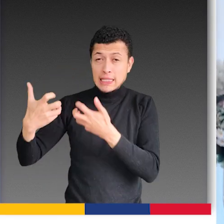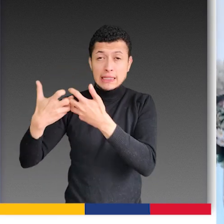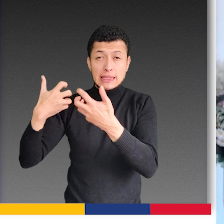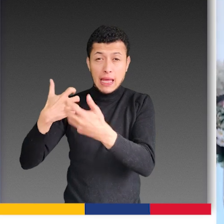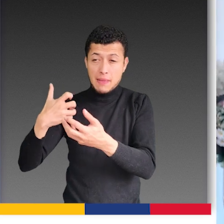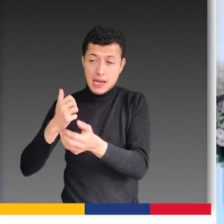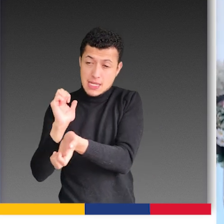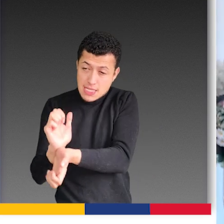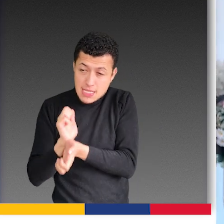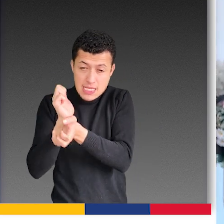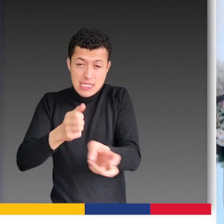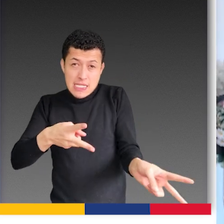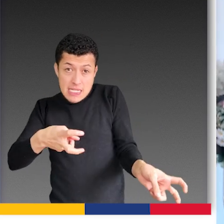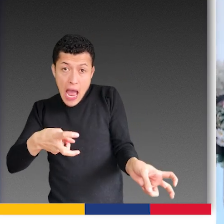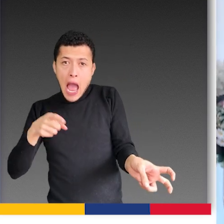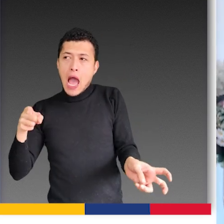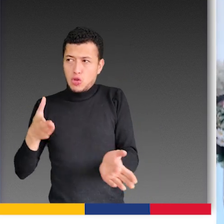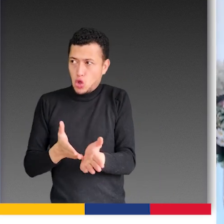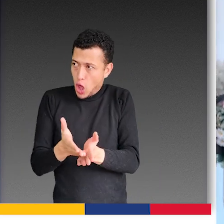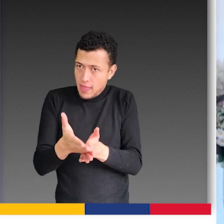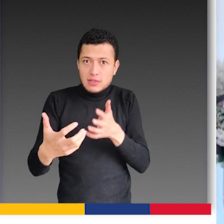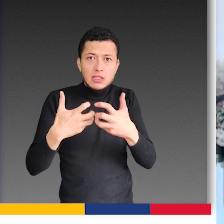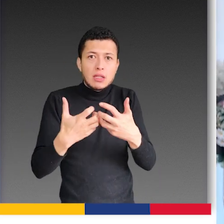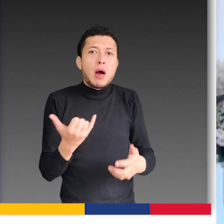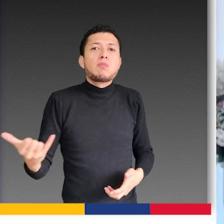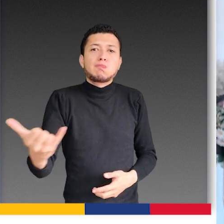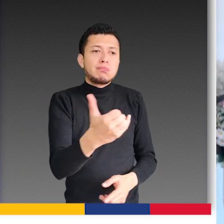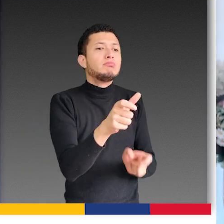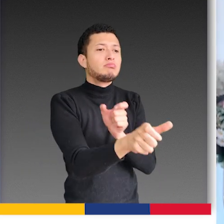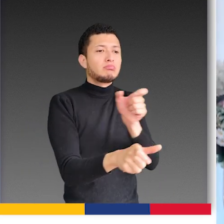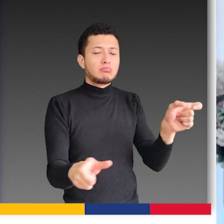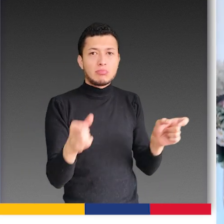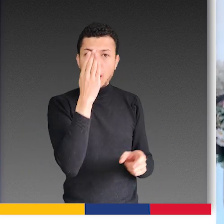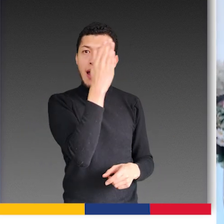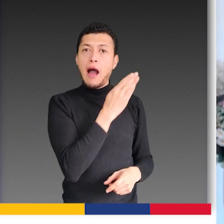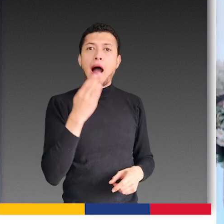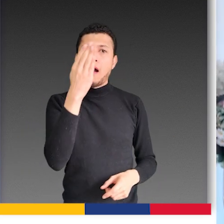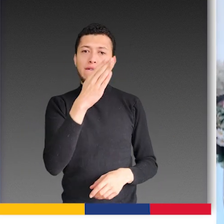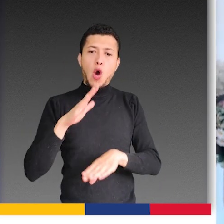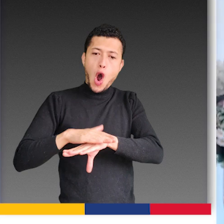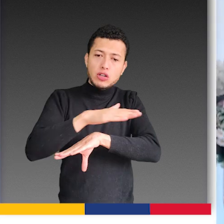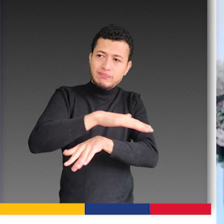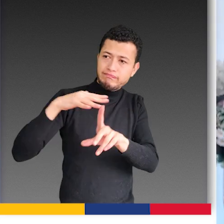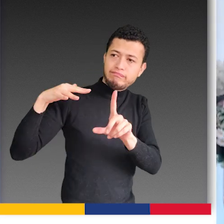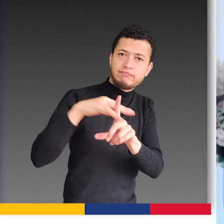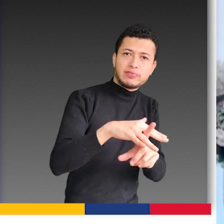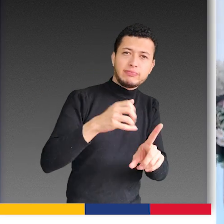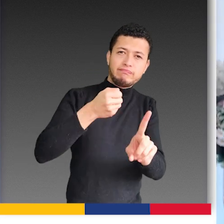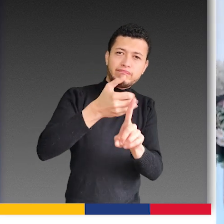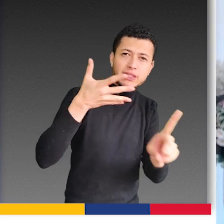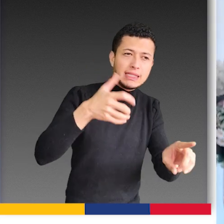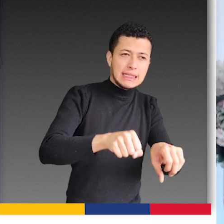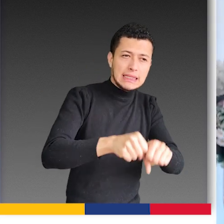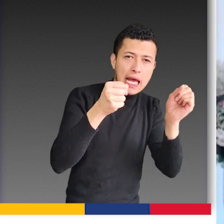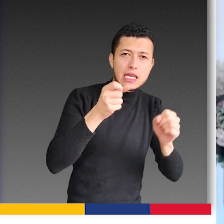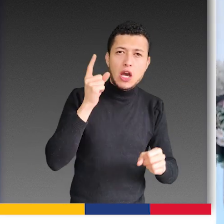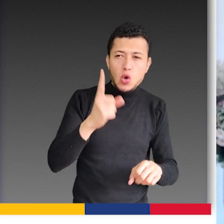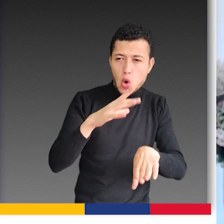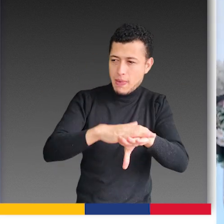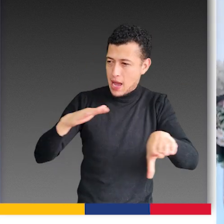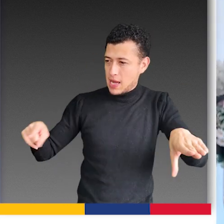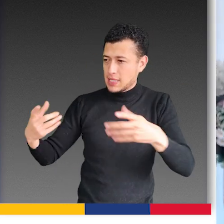que crearon el sistema esclavista y que hoy los afrodescendientes seguimos padeciendo las consecuencias,